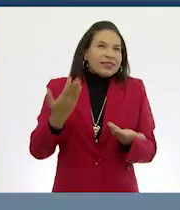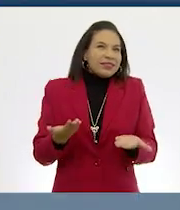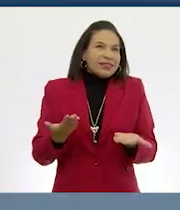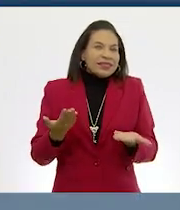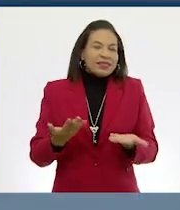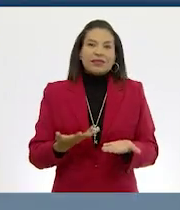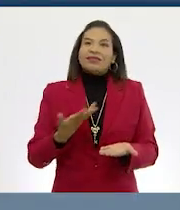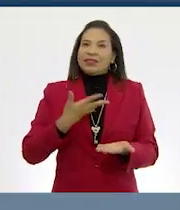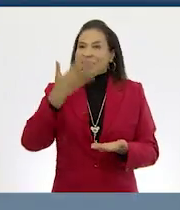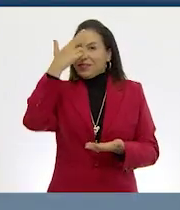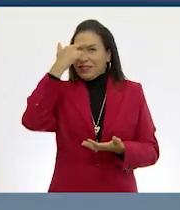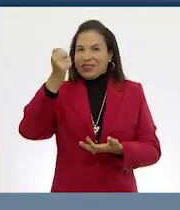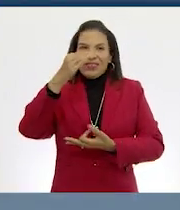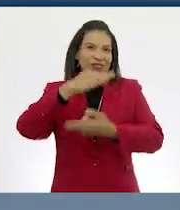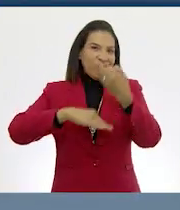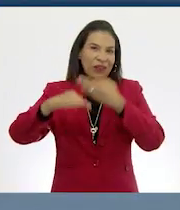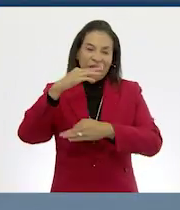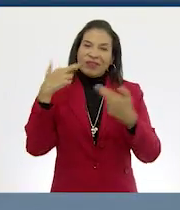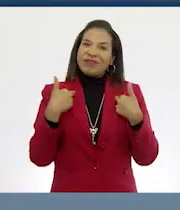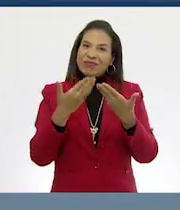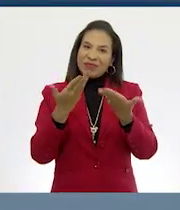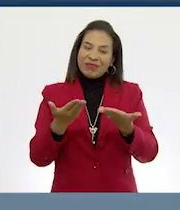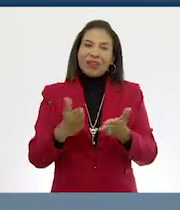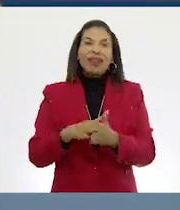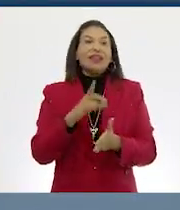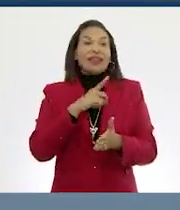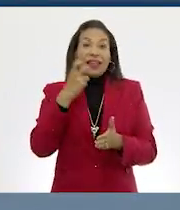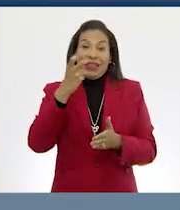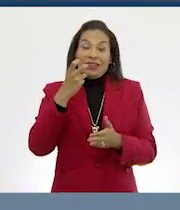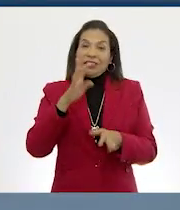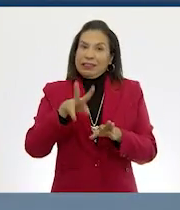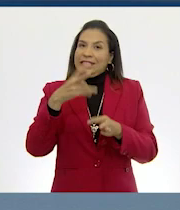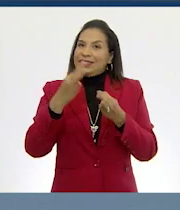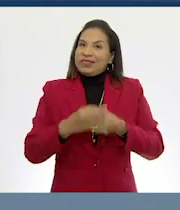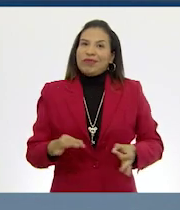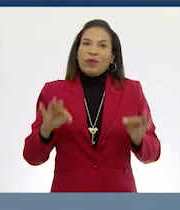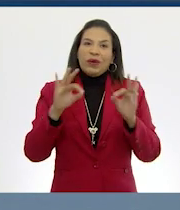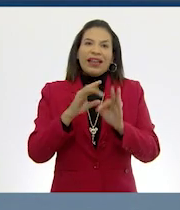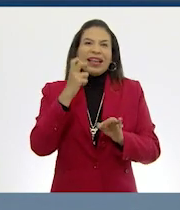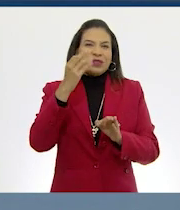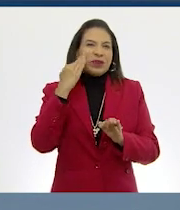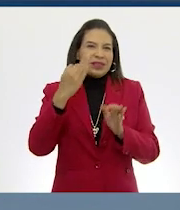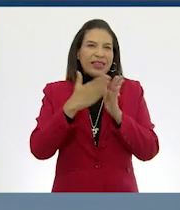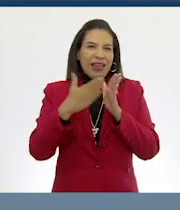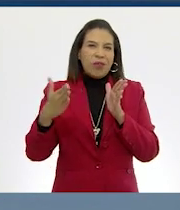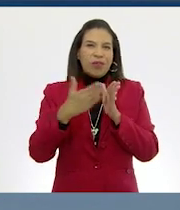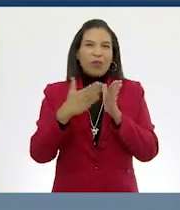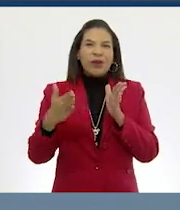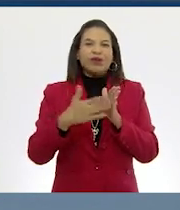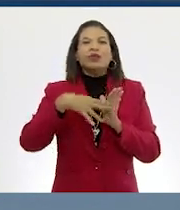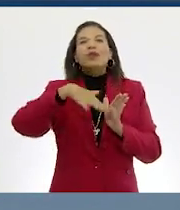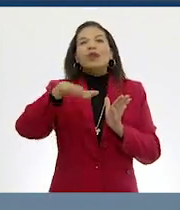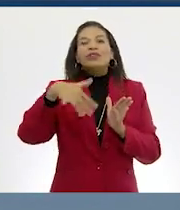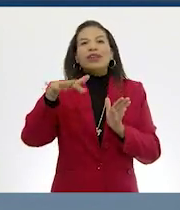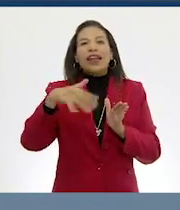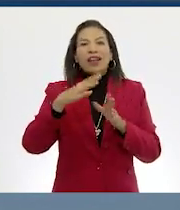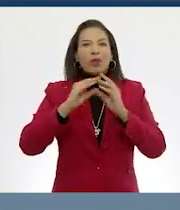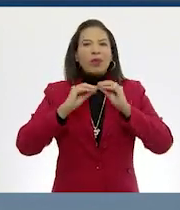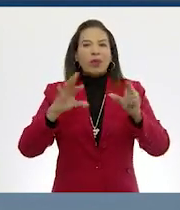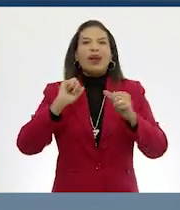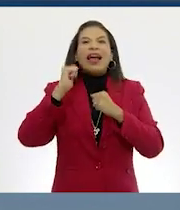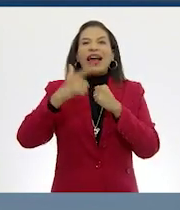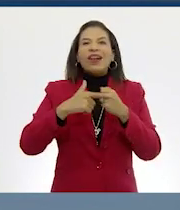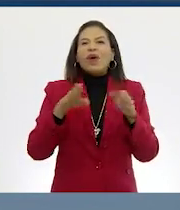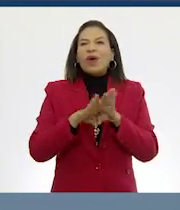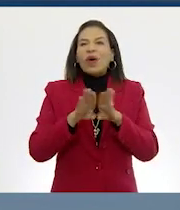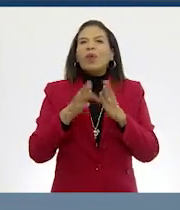Sí, tiene toda la razón, maestra. Debió de ser muy importante en esos tiempos buscar promover